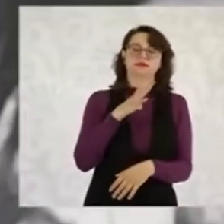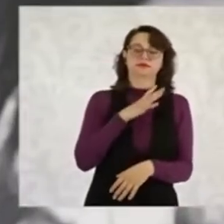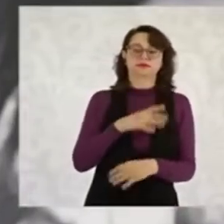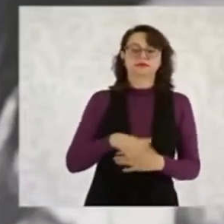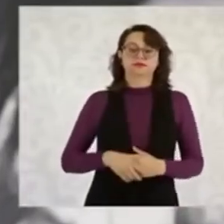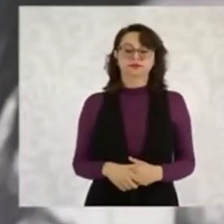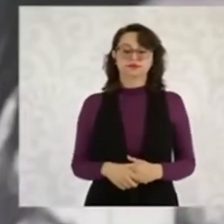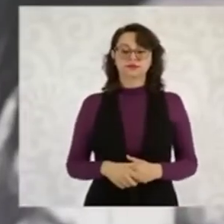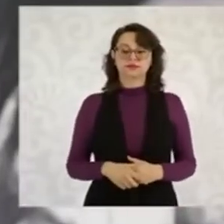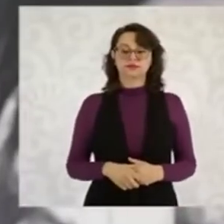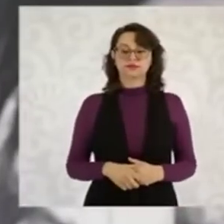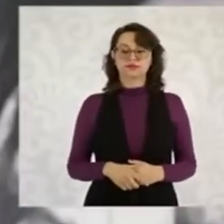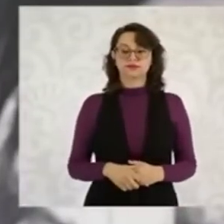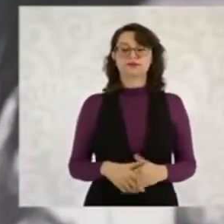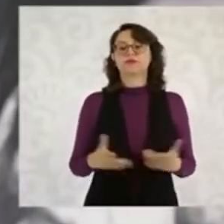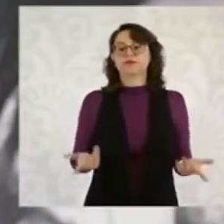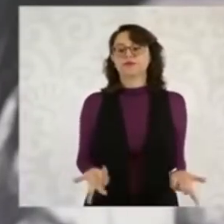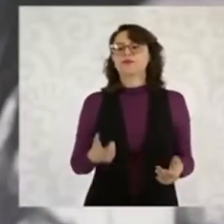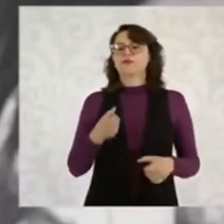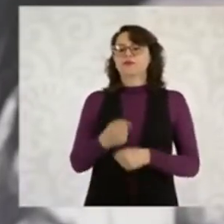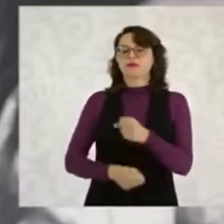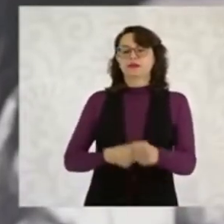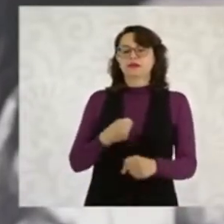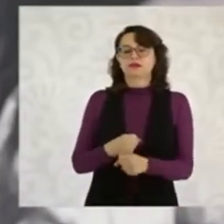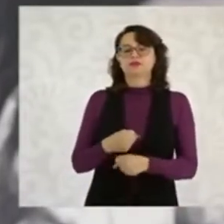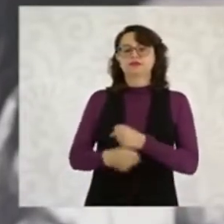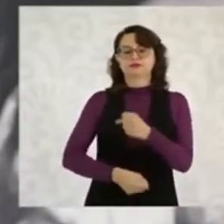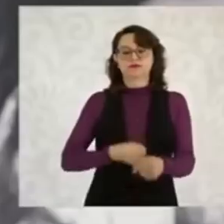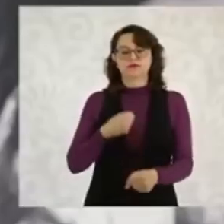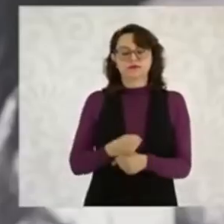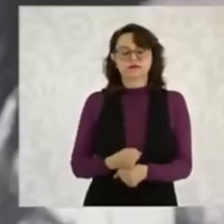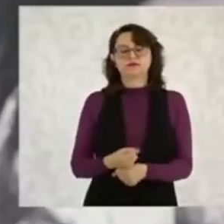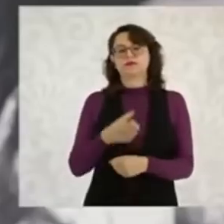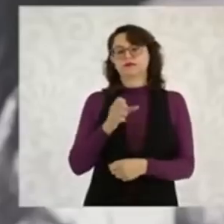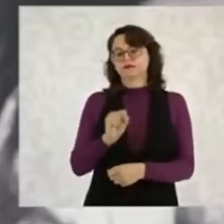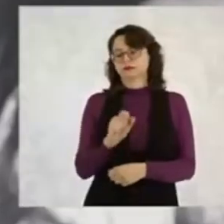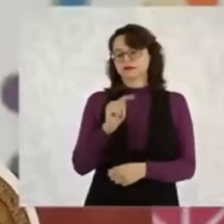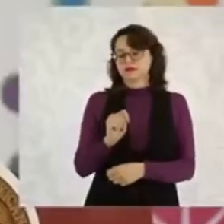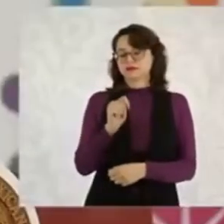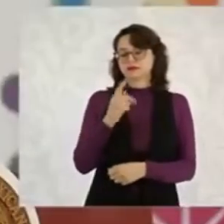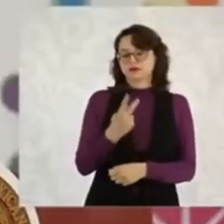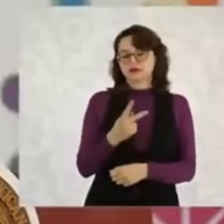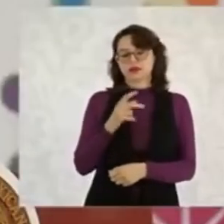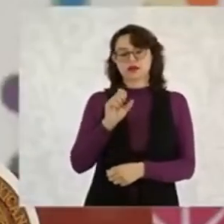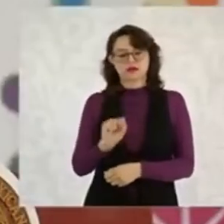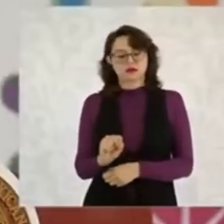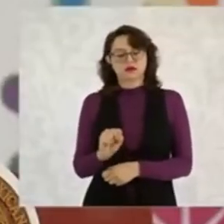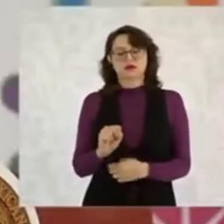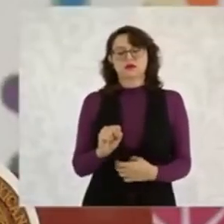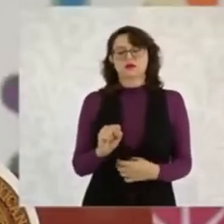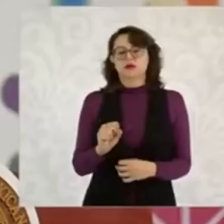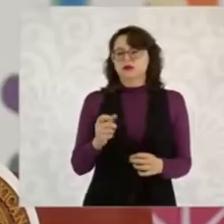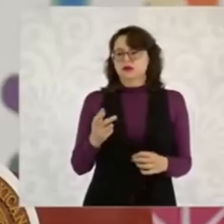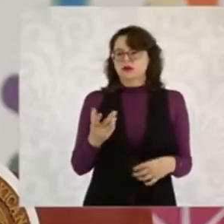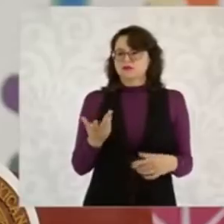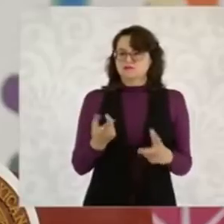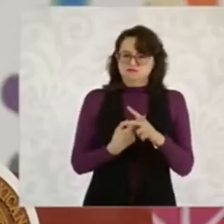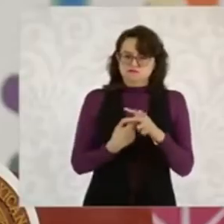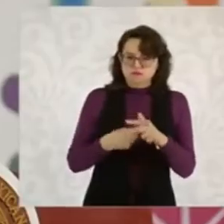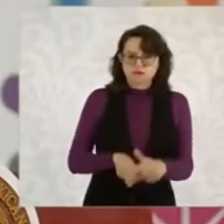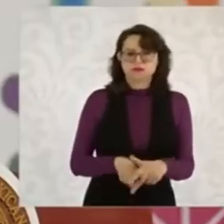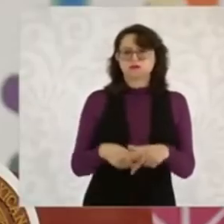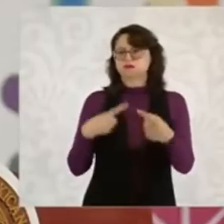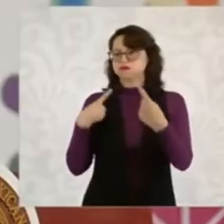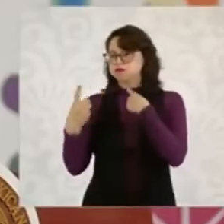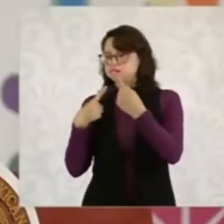aplicaciones. Durante varios años, en la Secretaría de Trabajo se ha impulsado un proceso de amplio